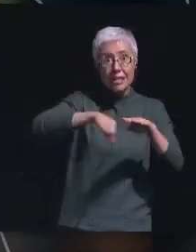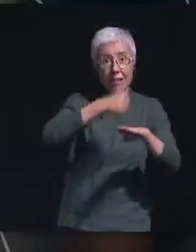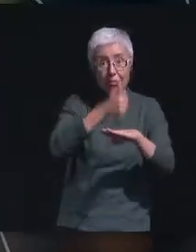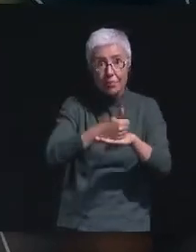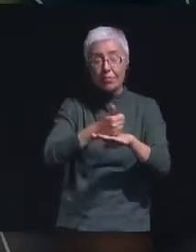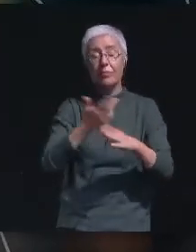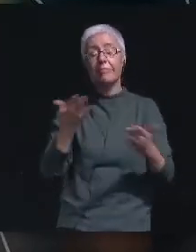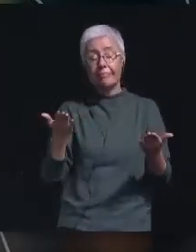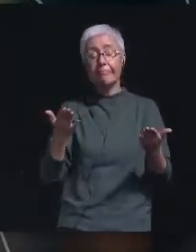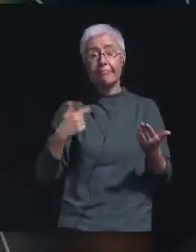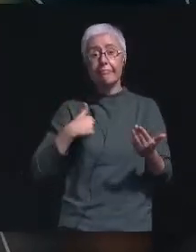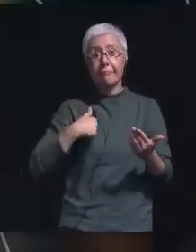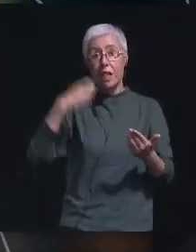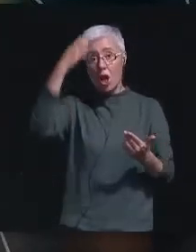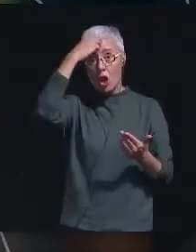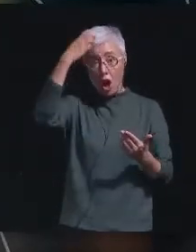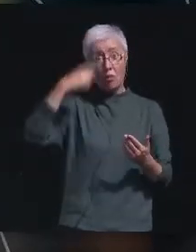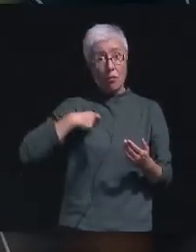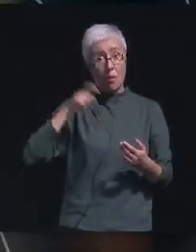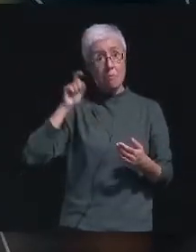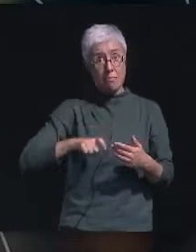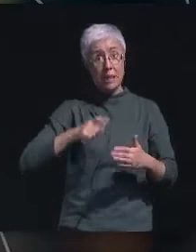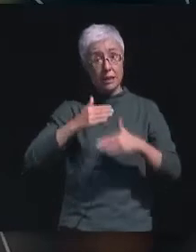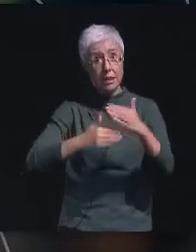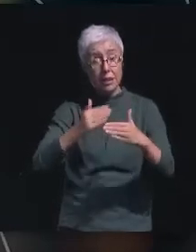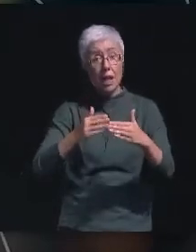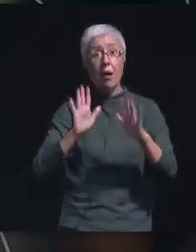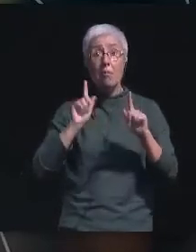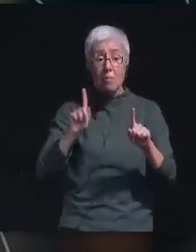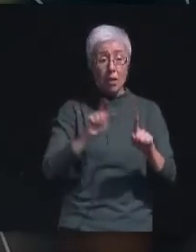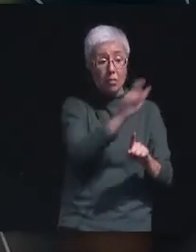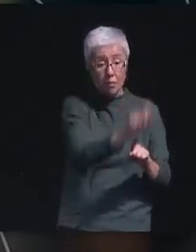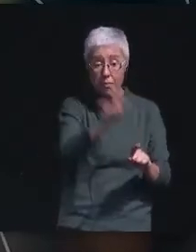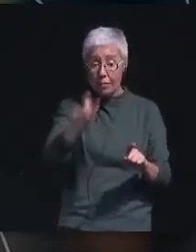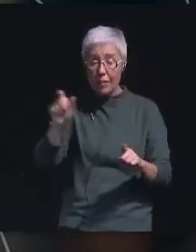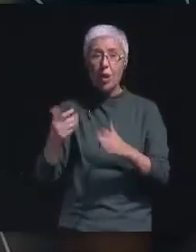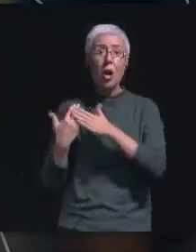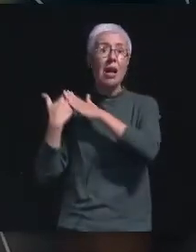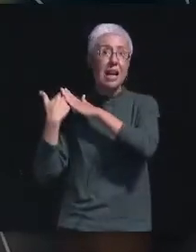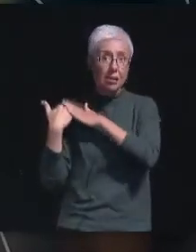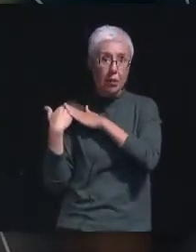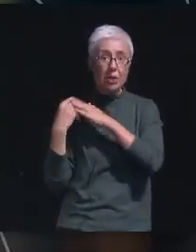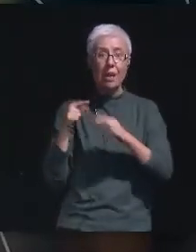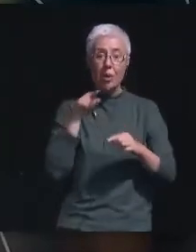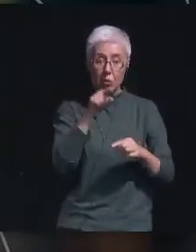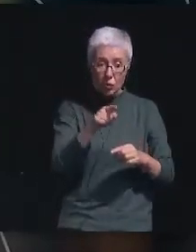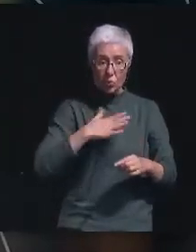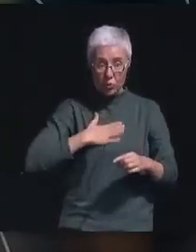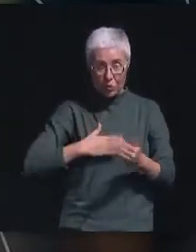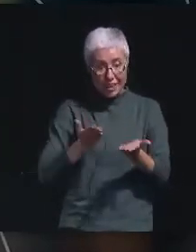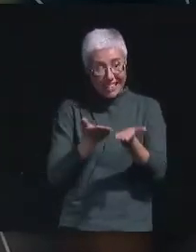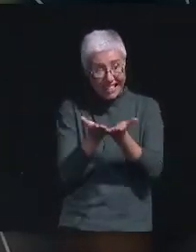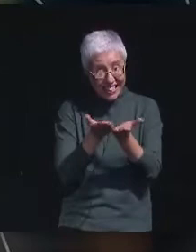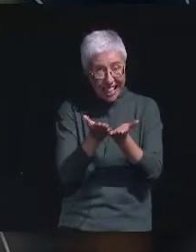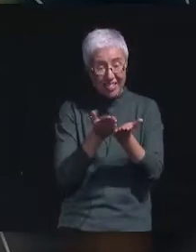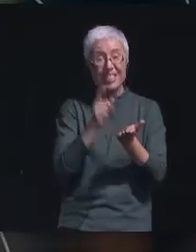los responsables públicos, de hacerlo y la responsabilidad todos los ciudadanos de entender que eso necesita un esfuerzo común. Todos